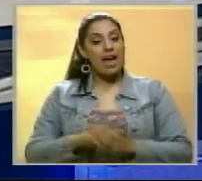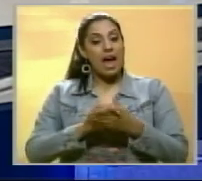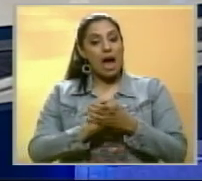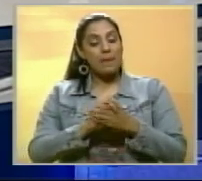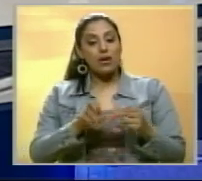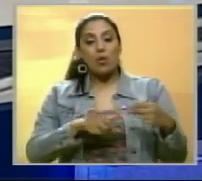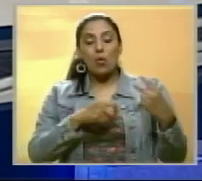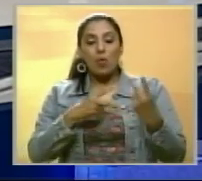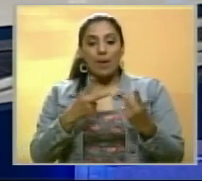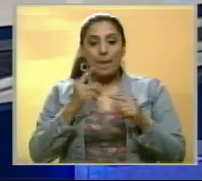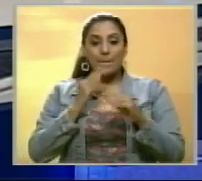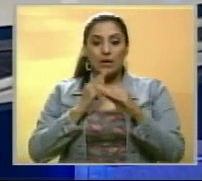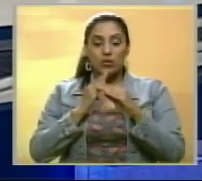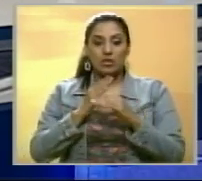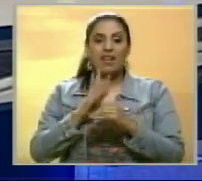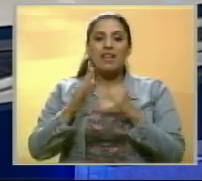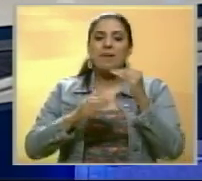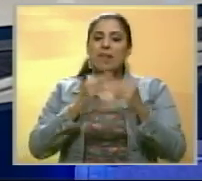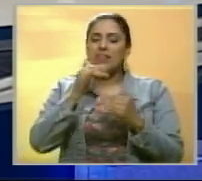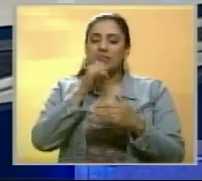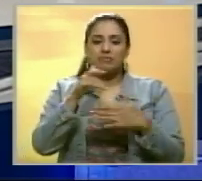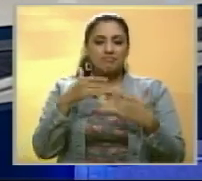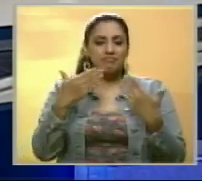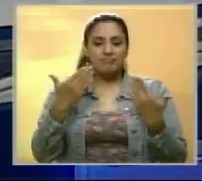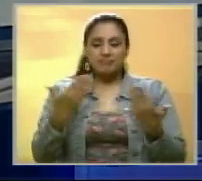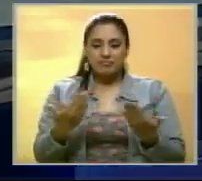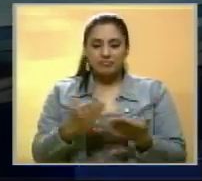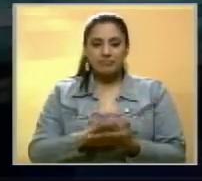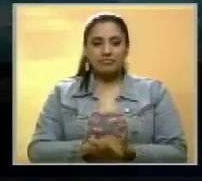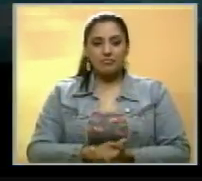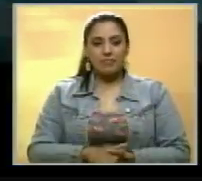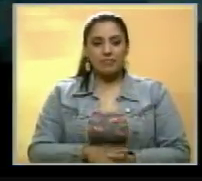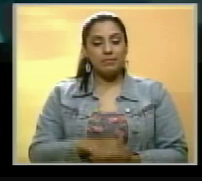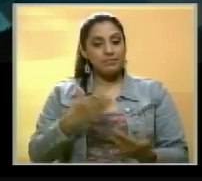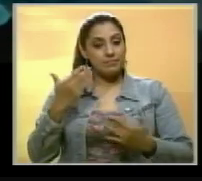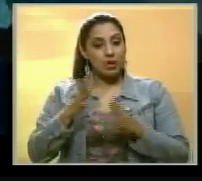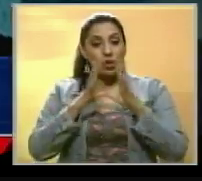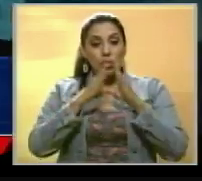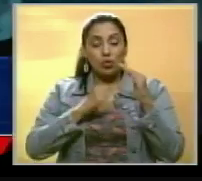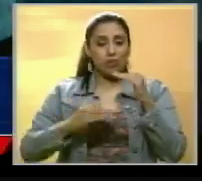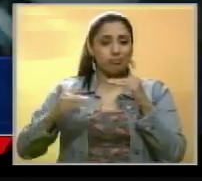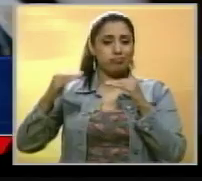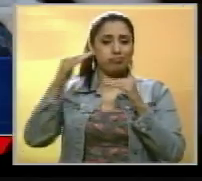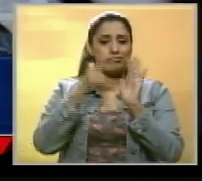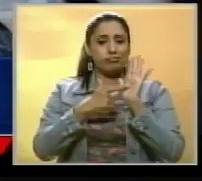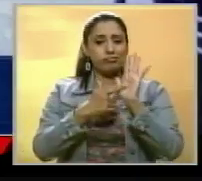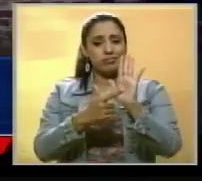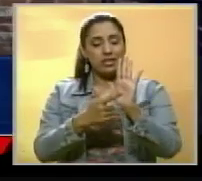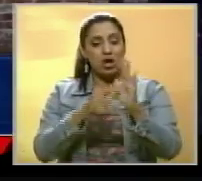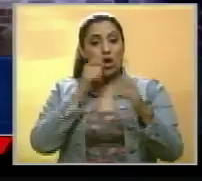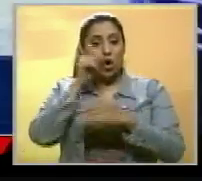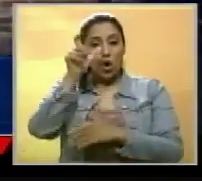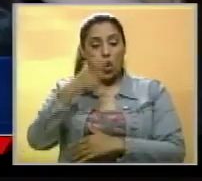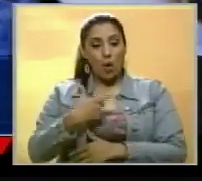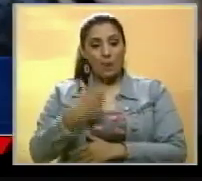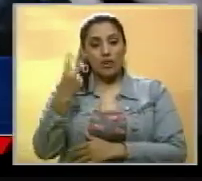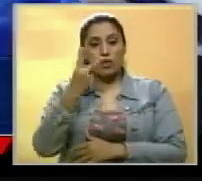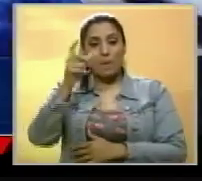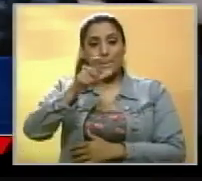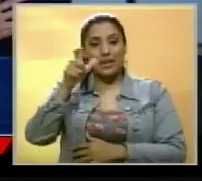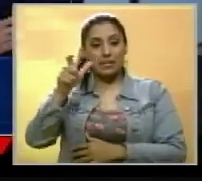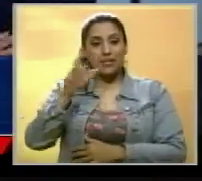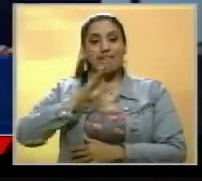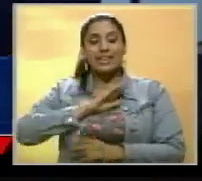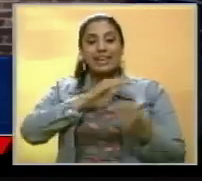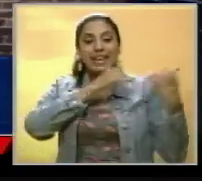Amigos, es momento de hacer una pausa. Más adelante en su noticiero Venevisión. ¡Por todo lo alto! Bueno, J Balvin y Jason Derulo